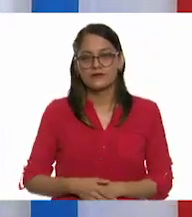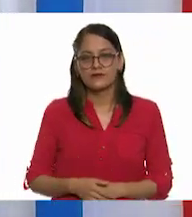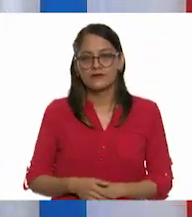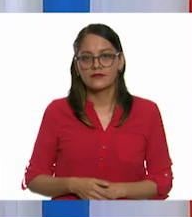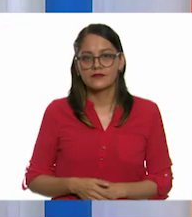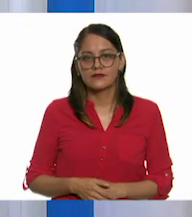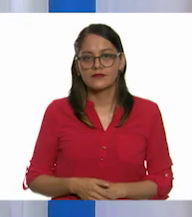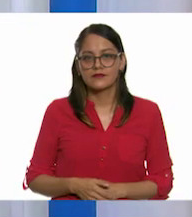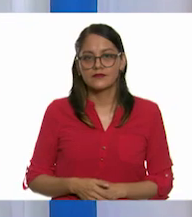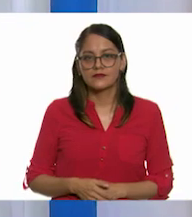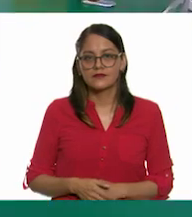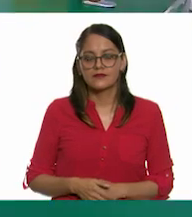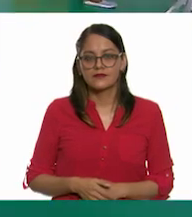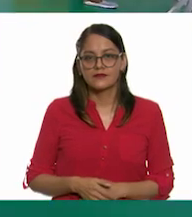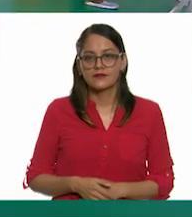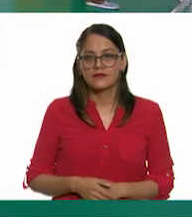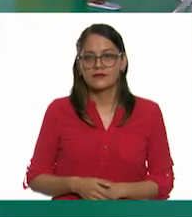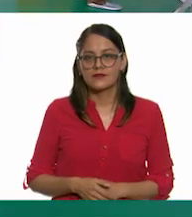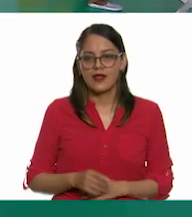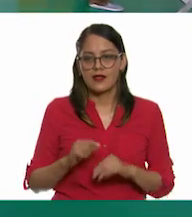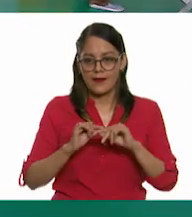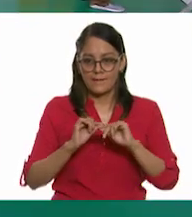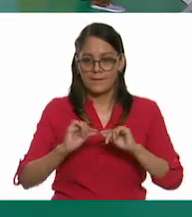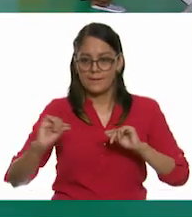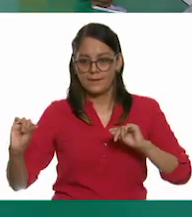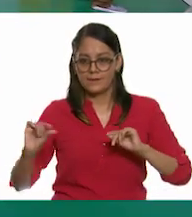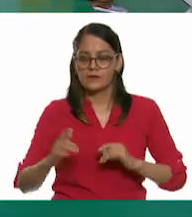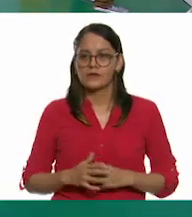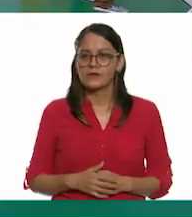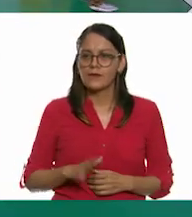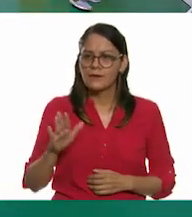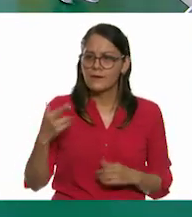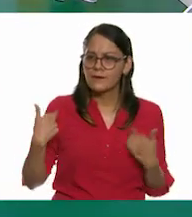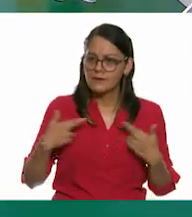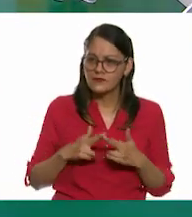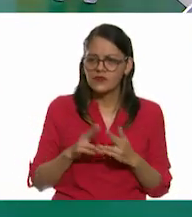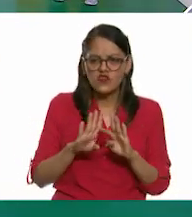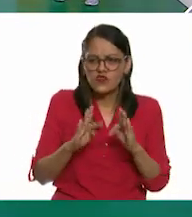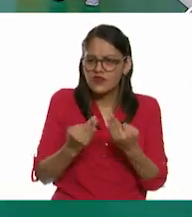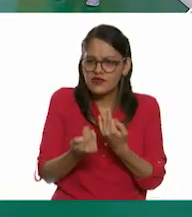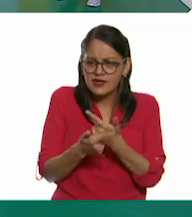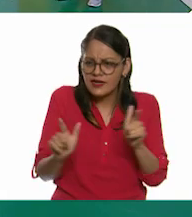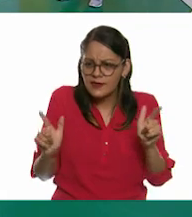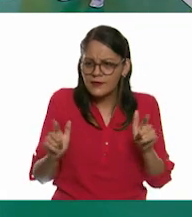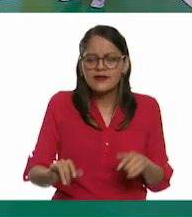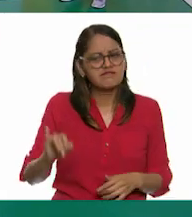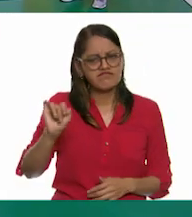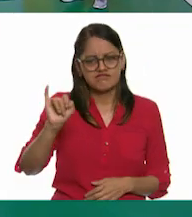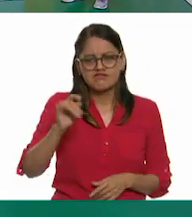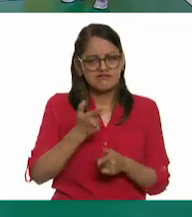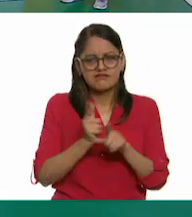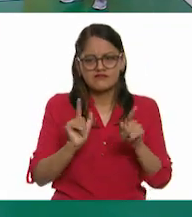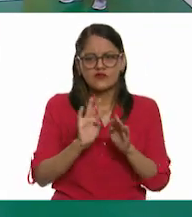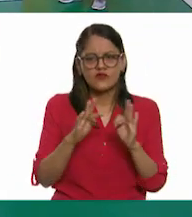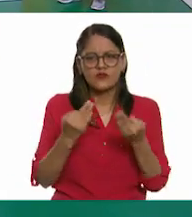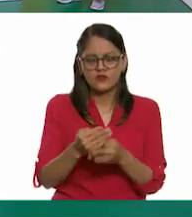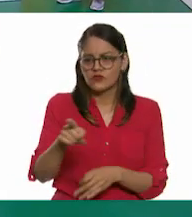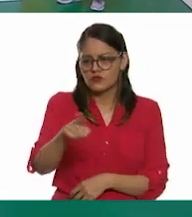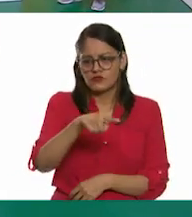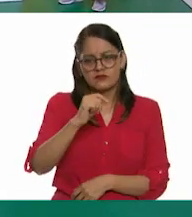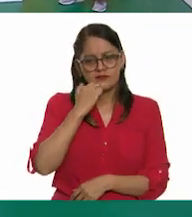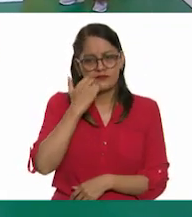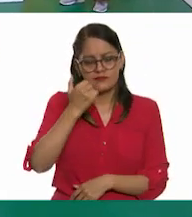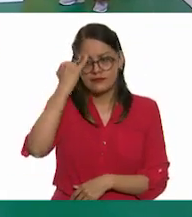segmento aquí abajo. Maestro, ¿puede ser cualquier figura? Exacto. Sí, puede ser cualquier figura que nosotros